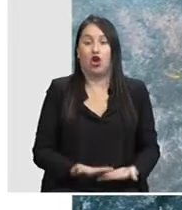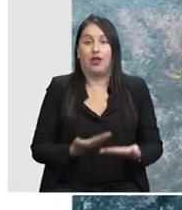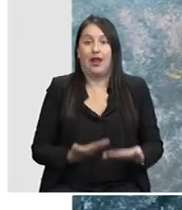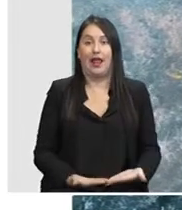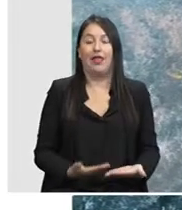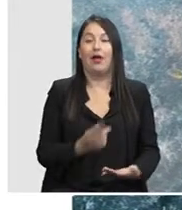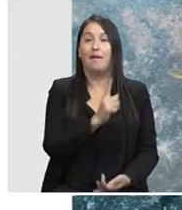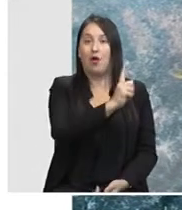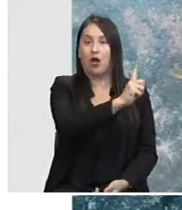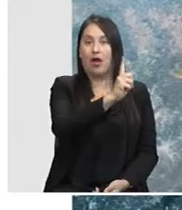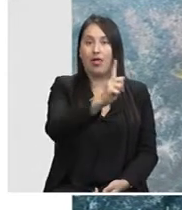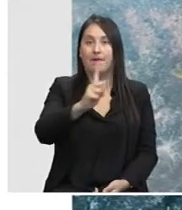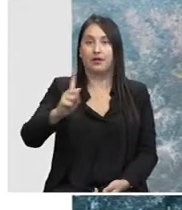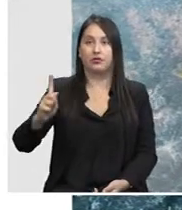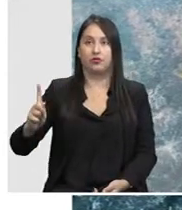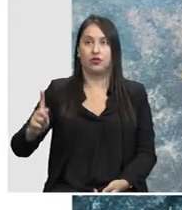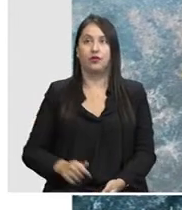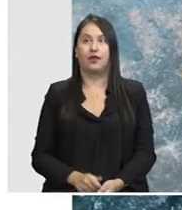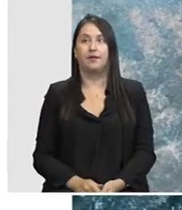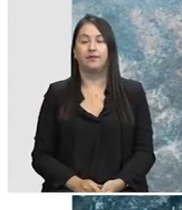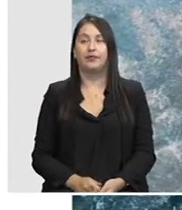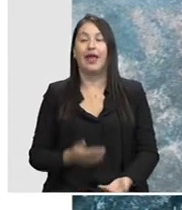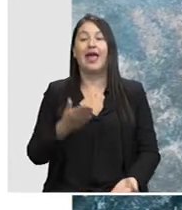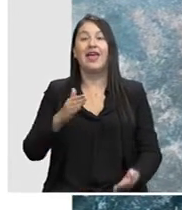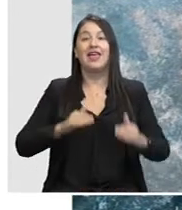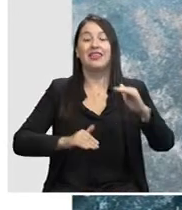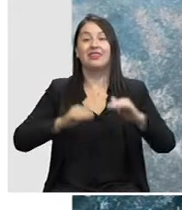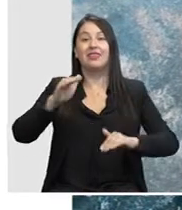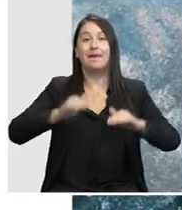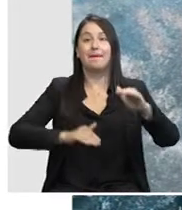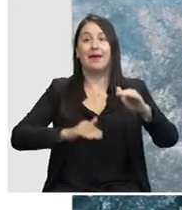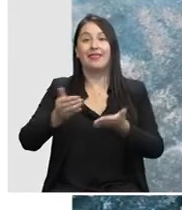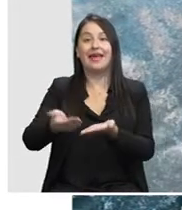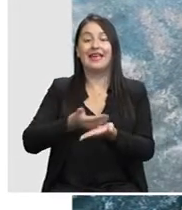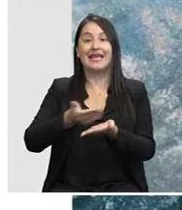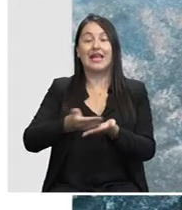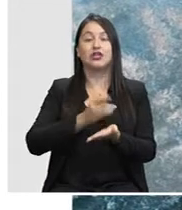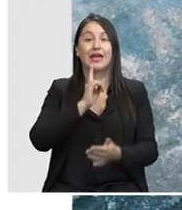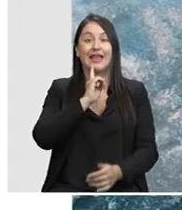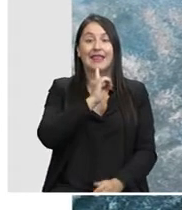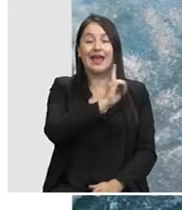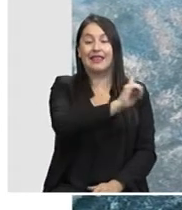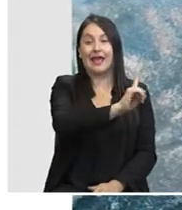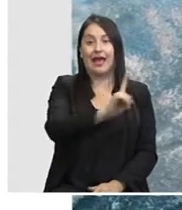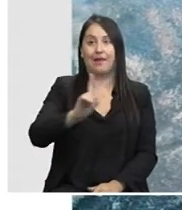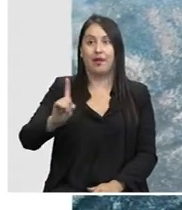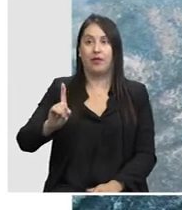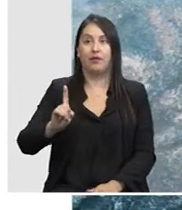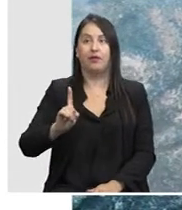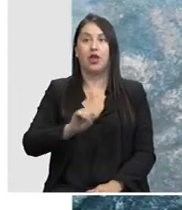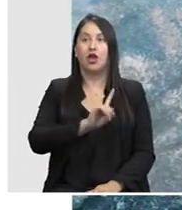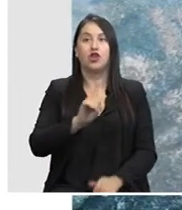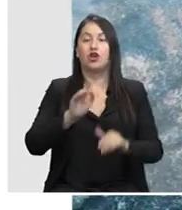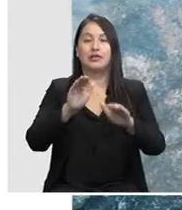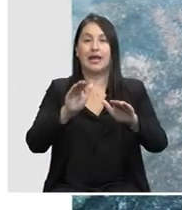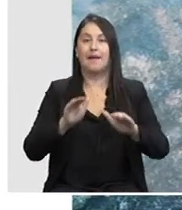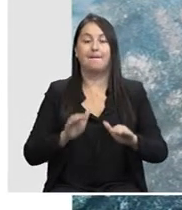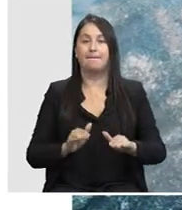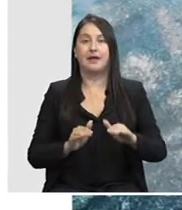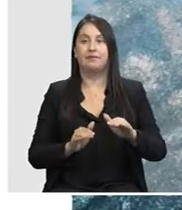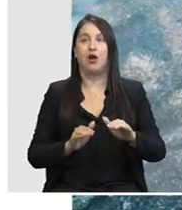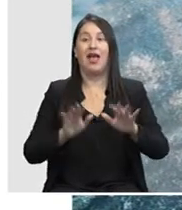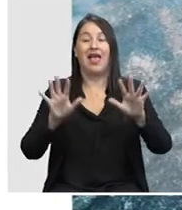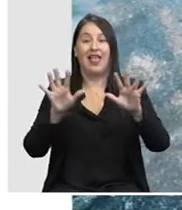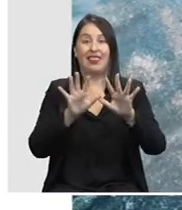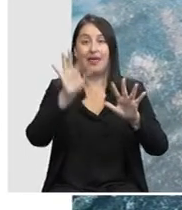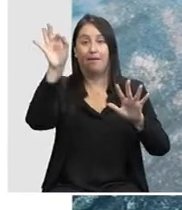Ahora, dependiendo del nivel de ingreso que tenga una persona, no va a tener el mismo nivel de contaminación, ¿cierto? Acá el 10% más